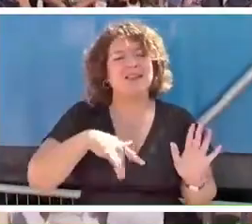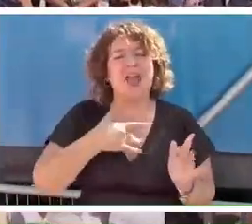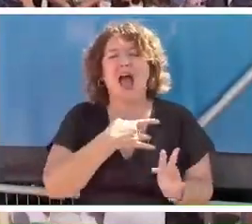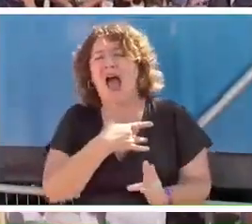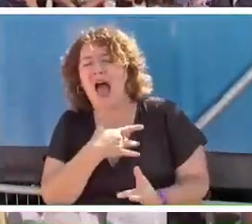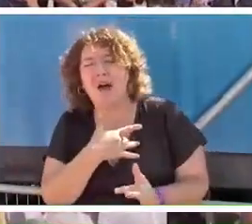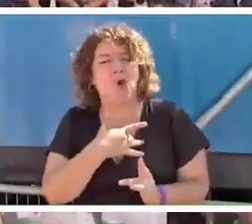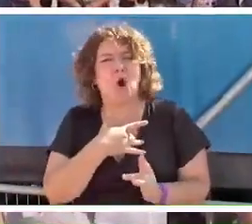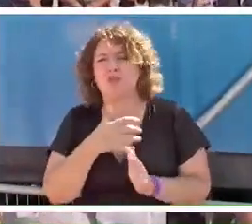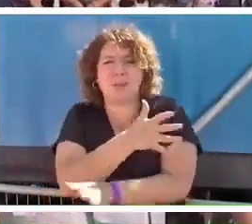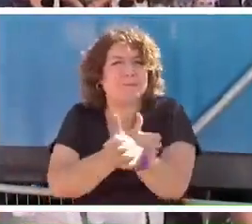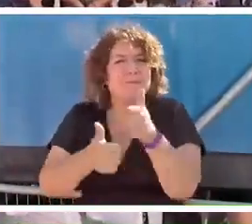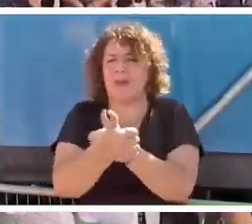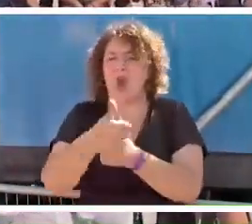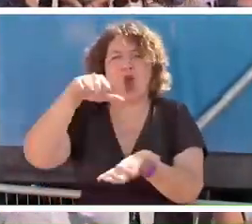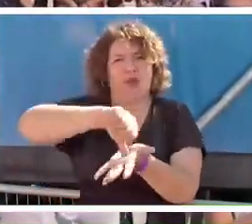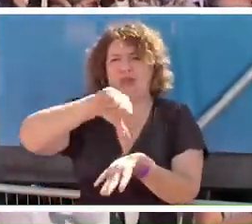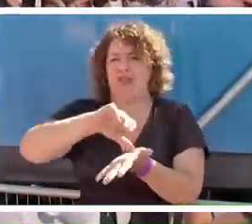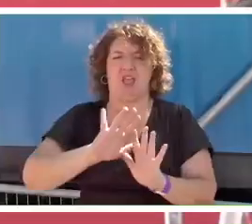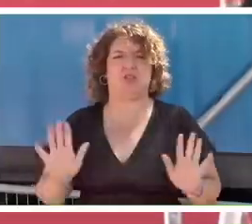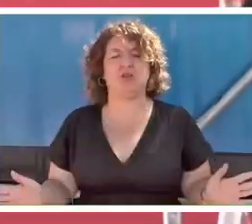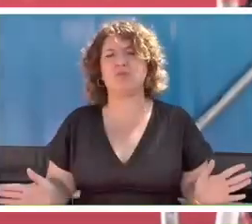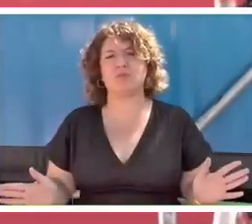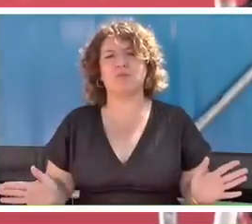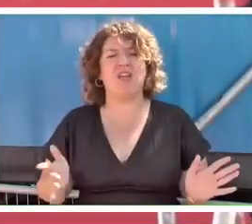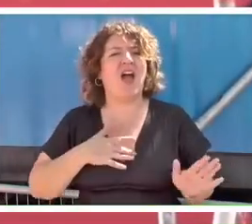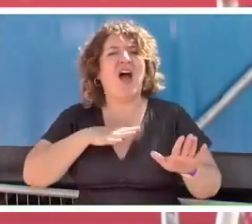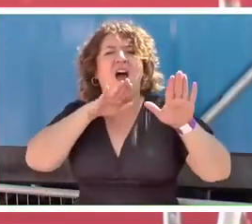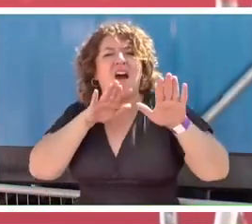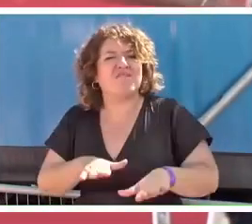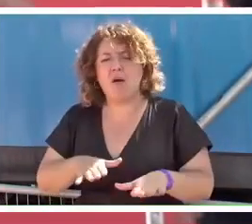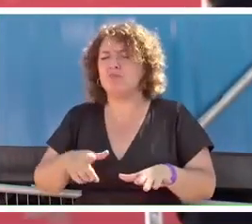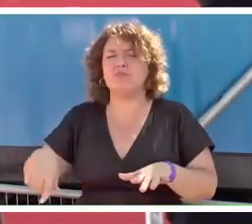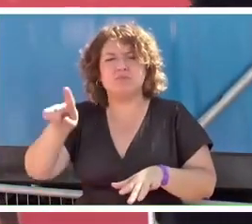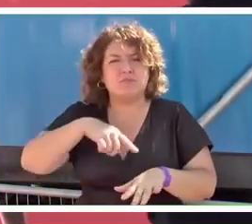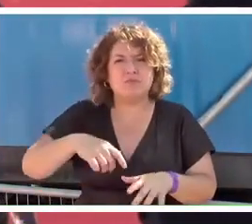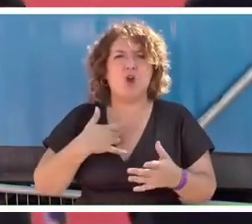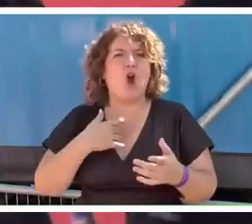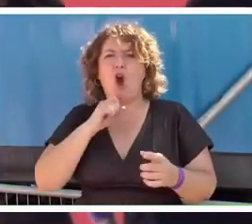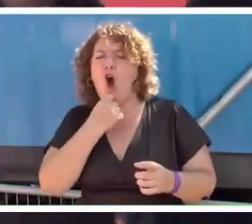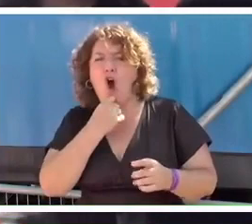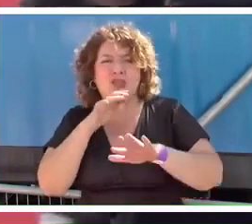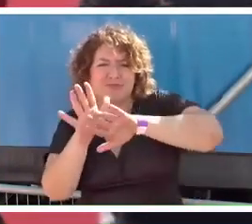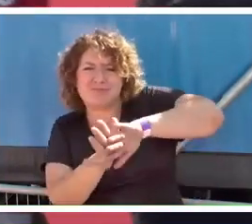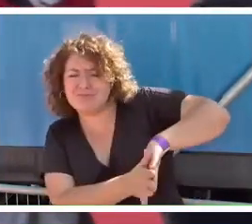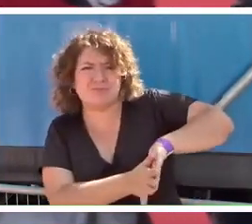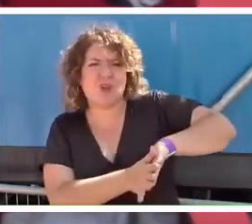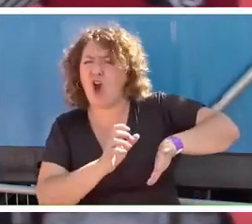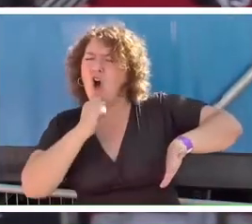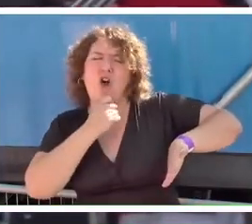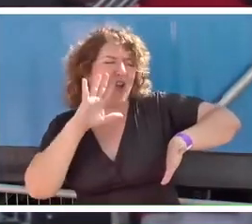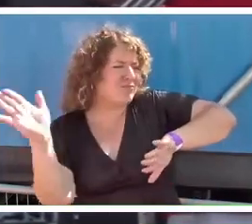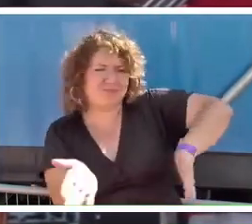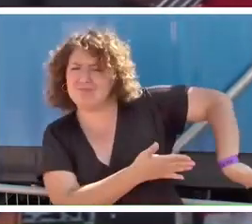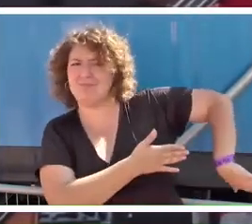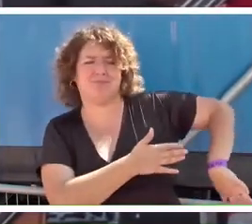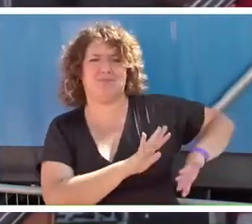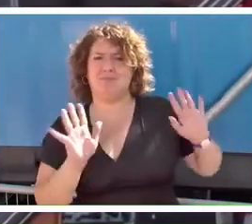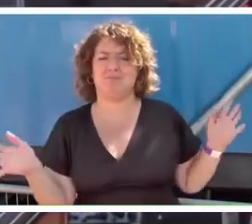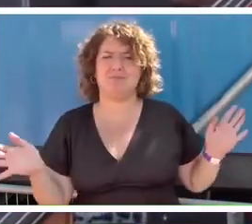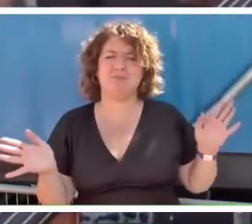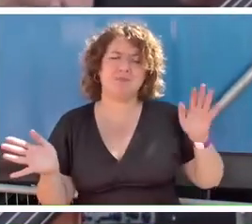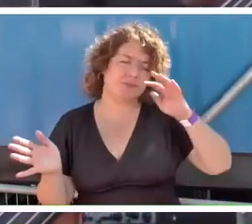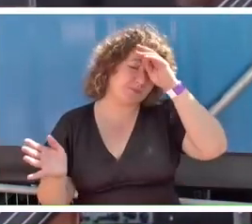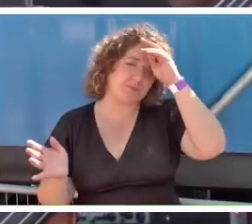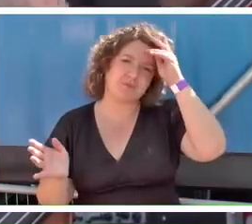amor el centro de actuación. Un proyecto a favor, que arrincone el odio, no cabe odio. Un proyecto en el